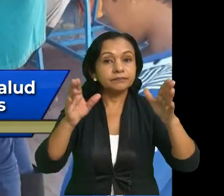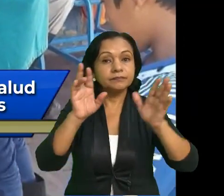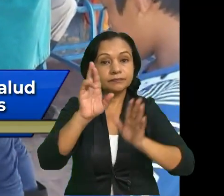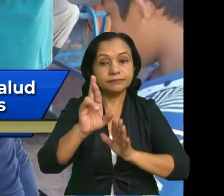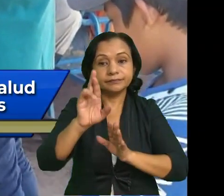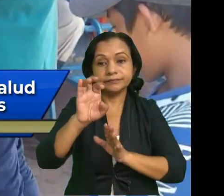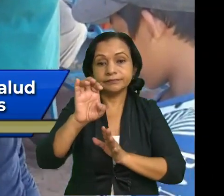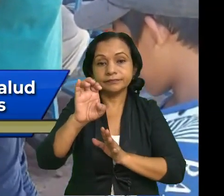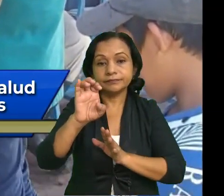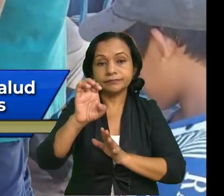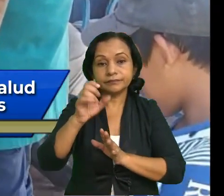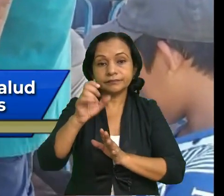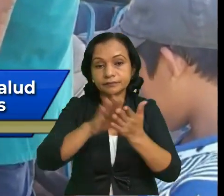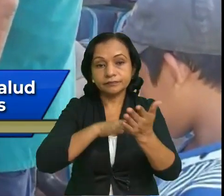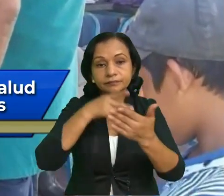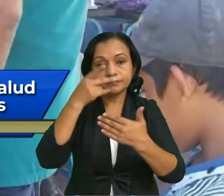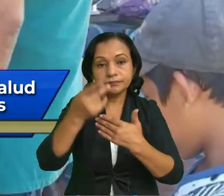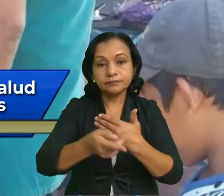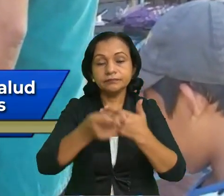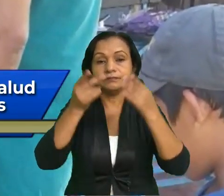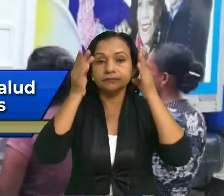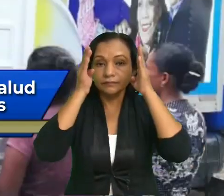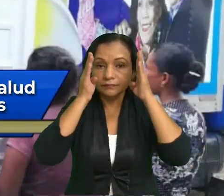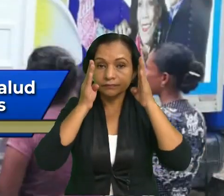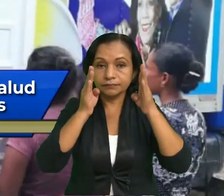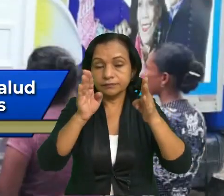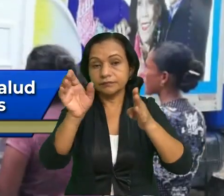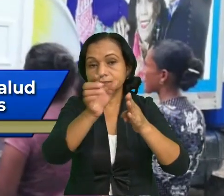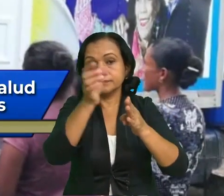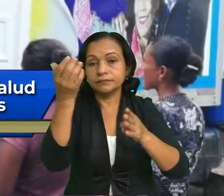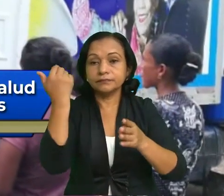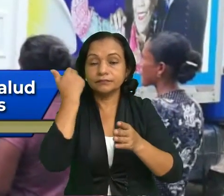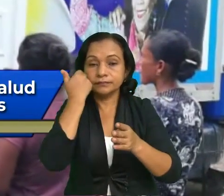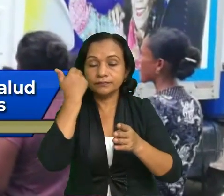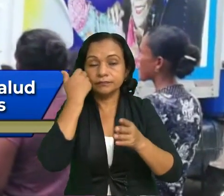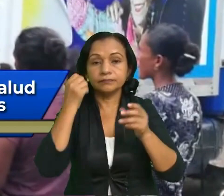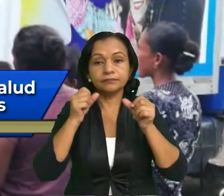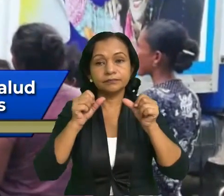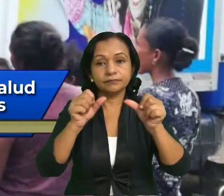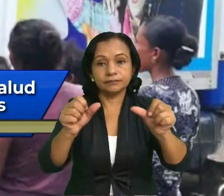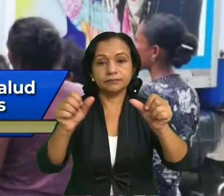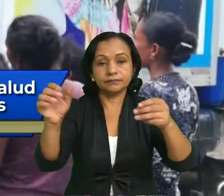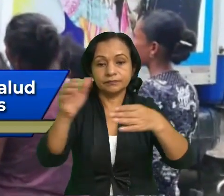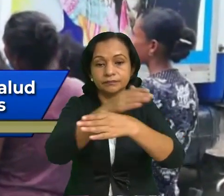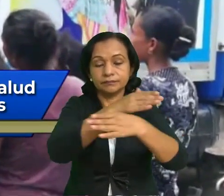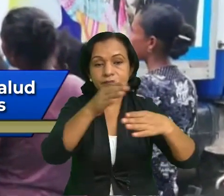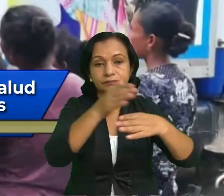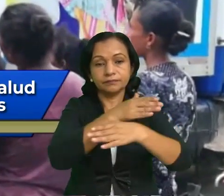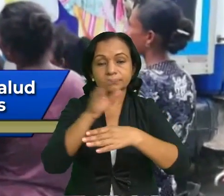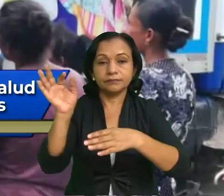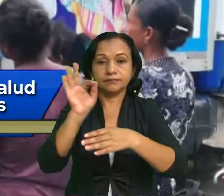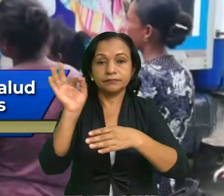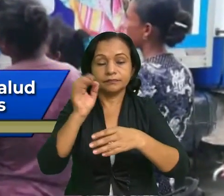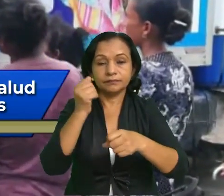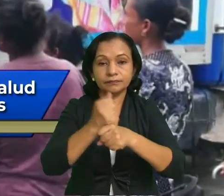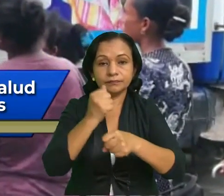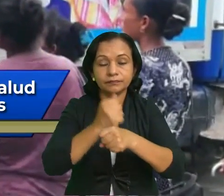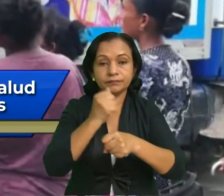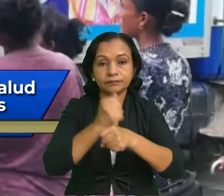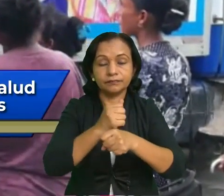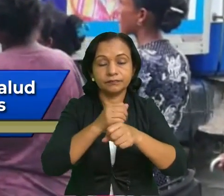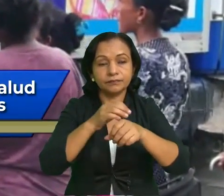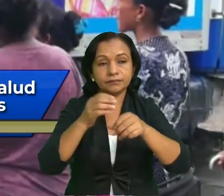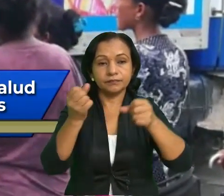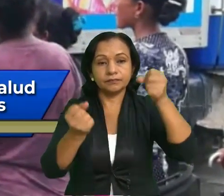los programas y la atención de otras enfermedades se mantiene a través de las diferentes estrategias como vemos aquí en la clínica móvil ha